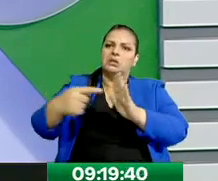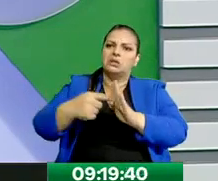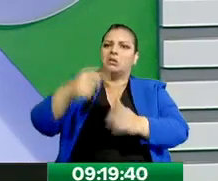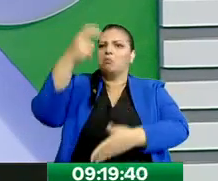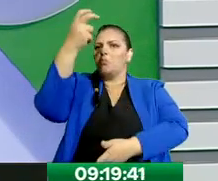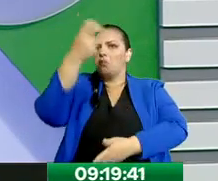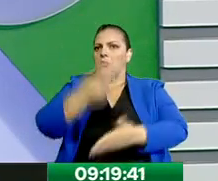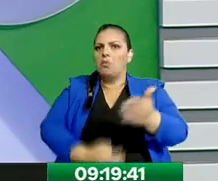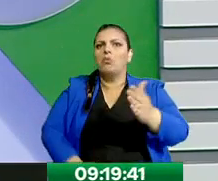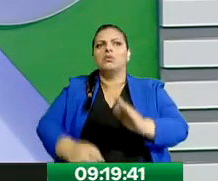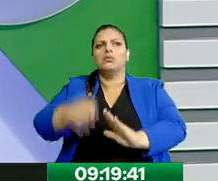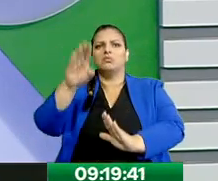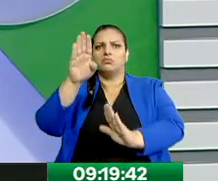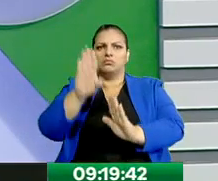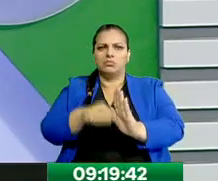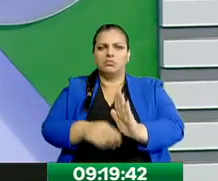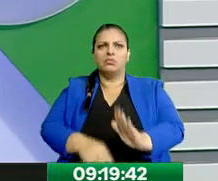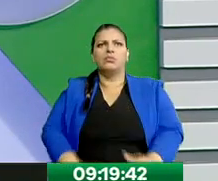recargos.